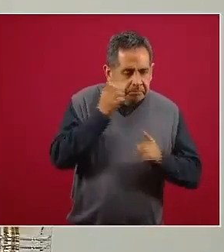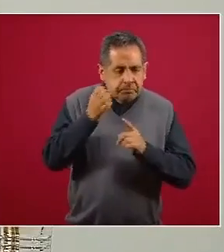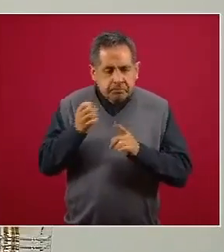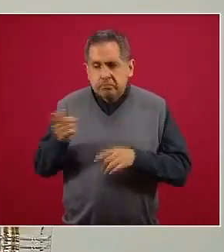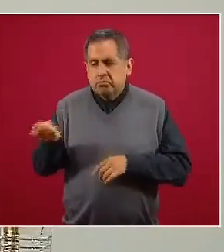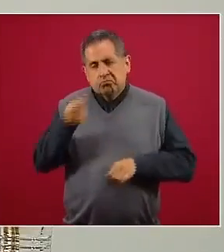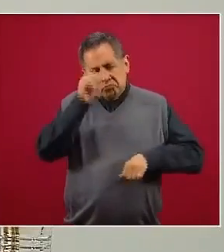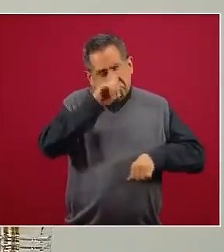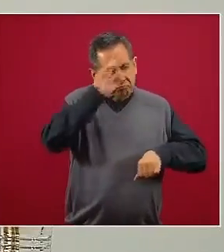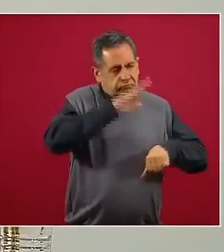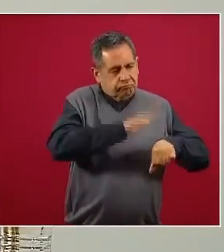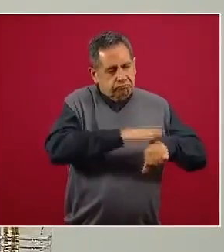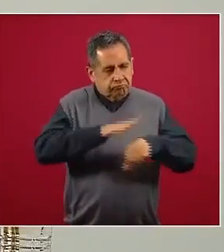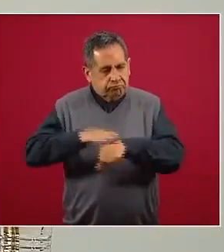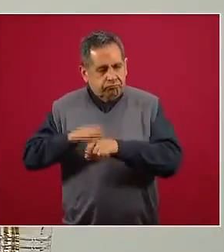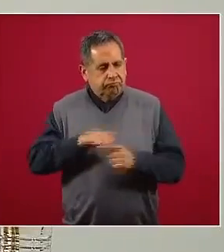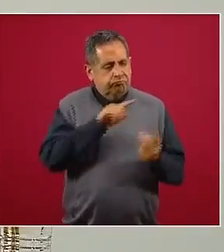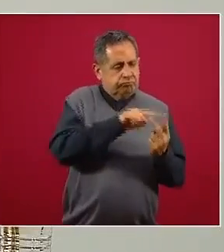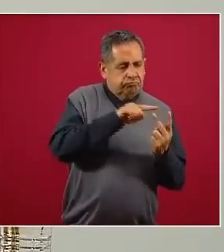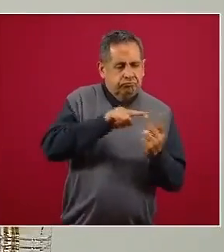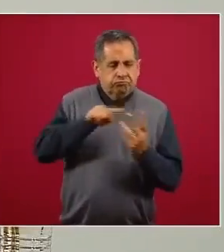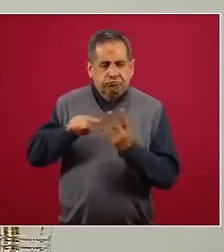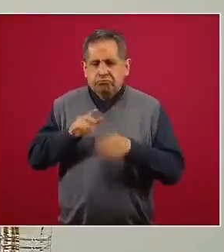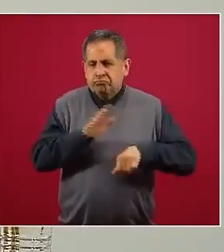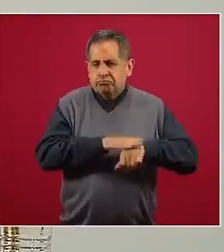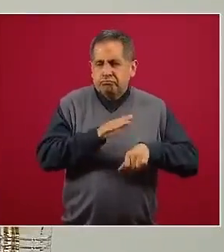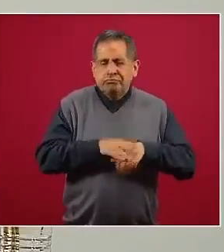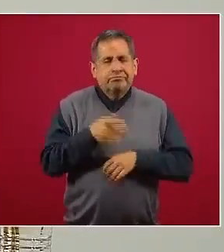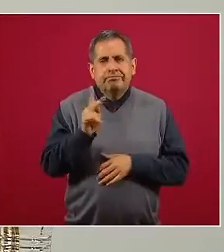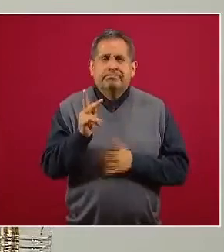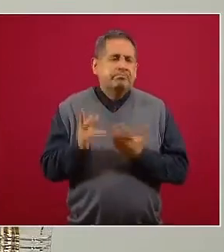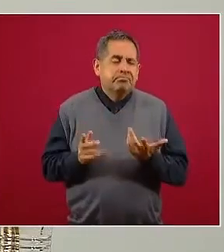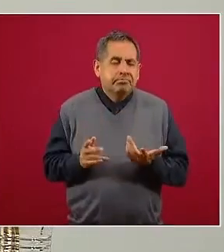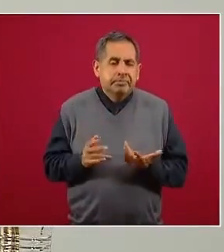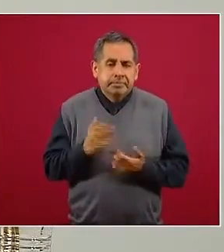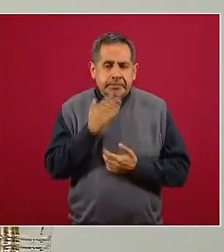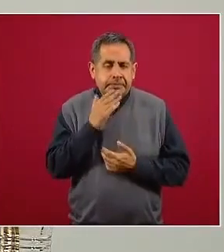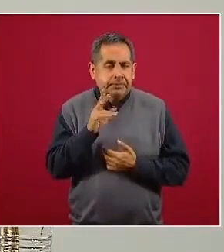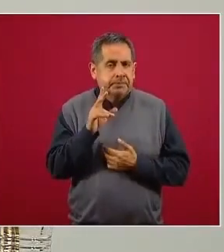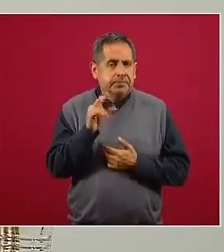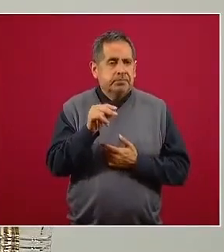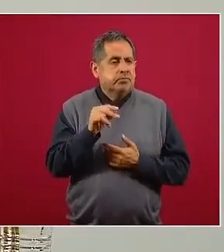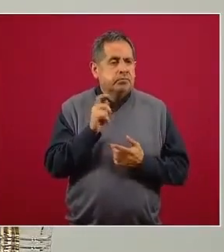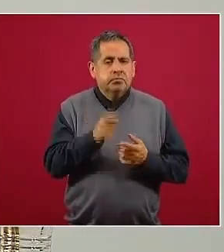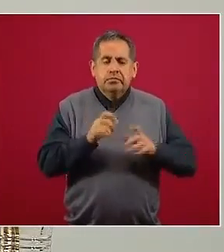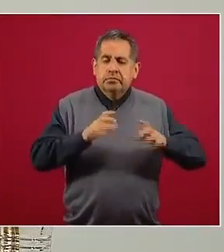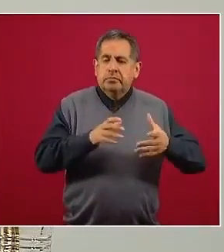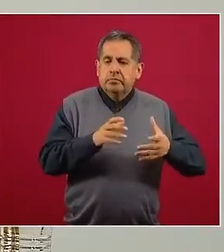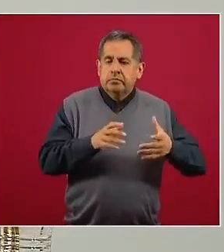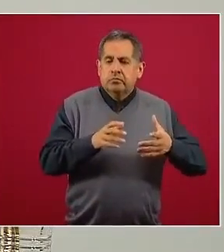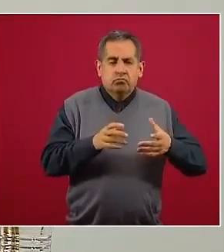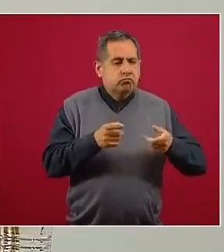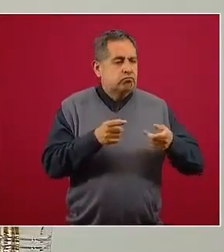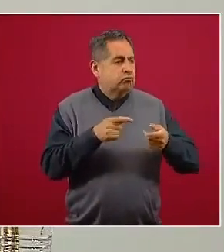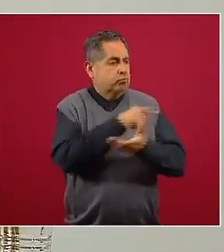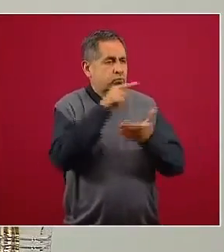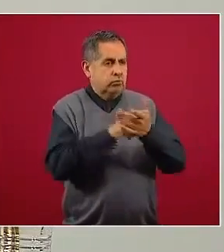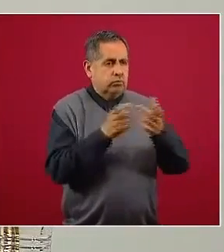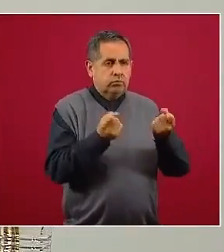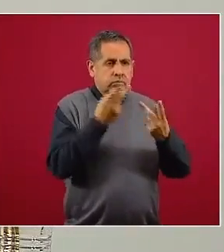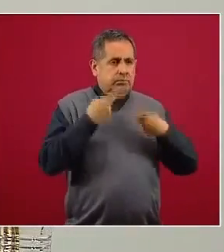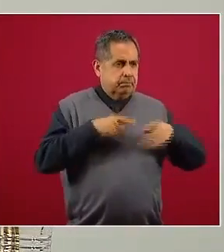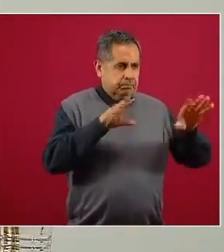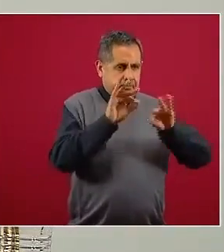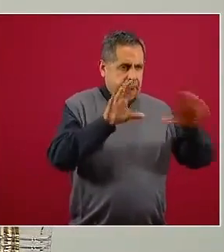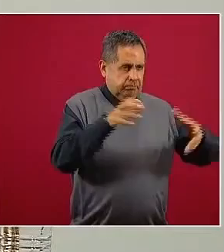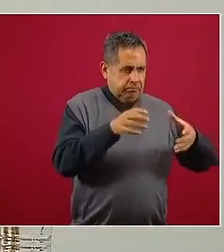una recomendación para las pruebas de cero prevalencia, pero estas se hacen precisamente en un ambiente controlado, digamos, porque es a